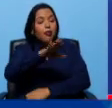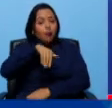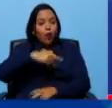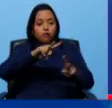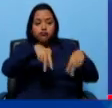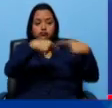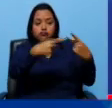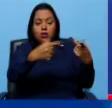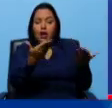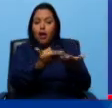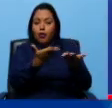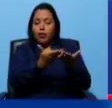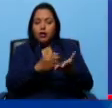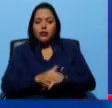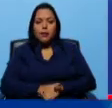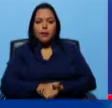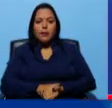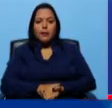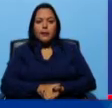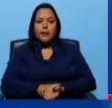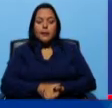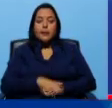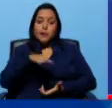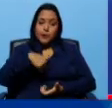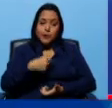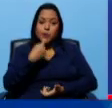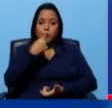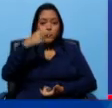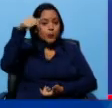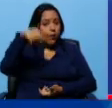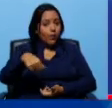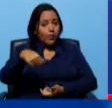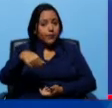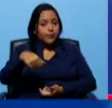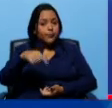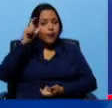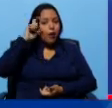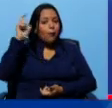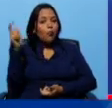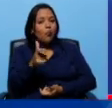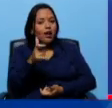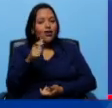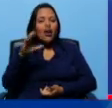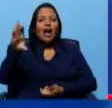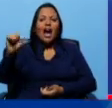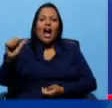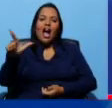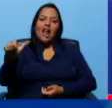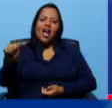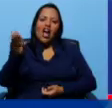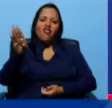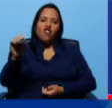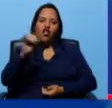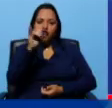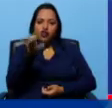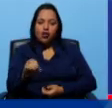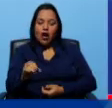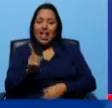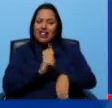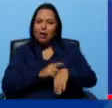esa escuela. Y puedo decir hoy, Calabozo, Guárico, que en tiempo récord estamos